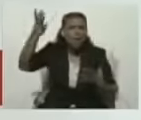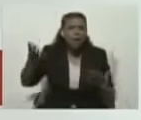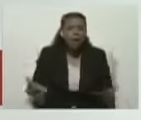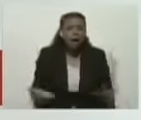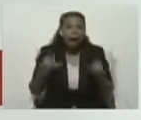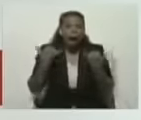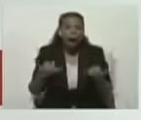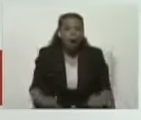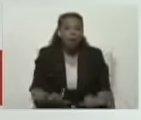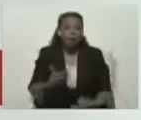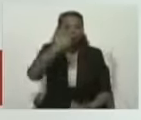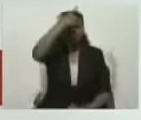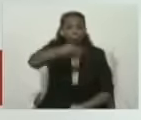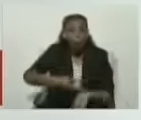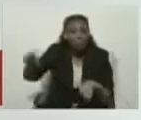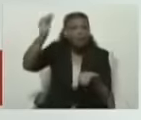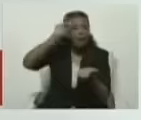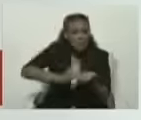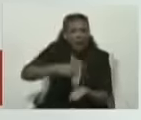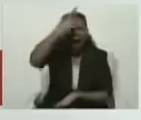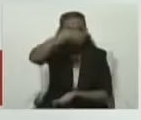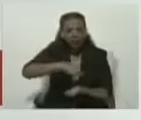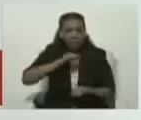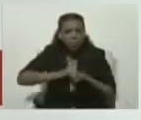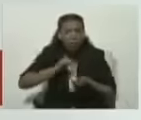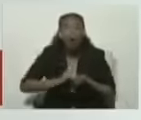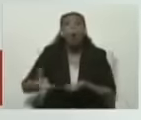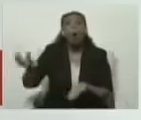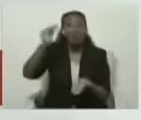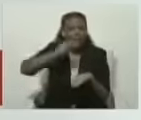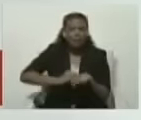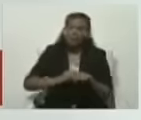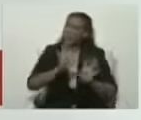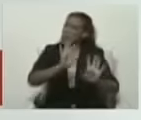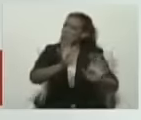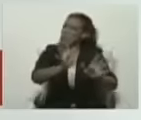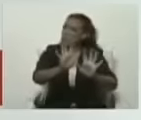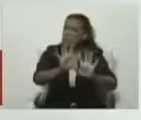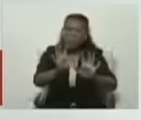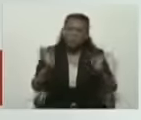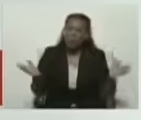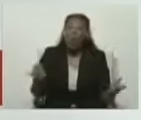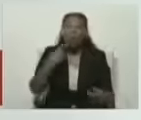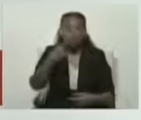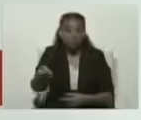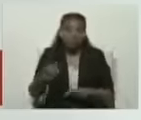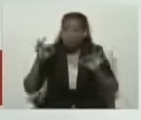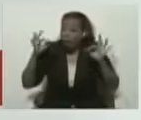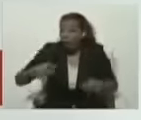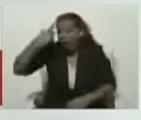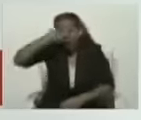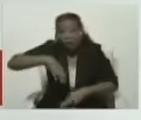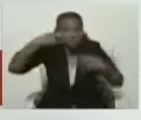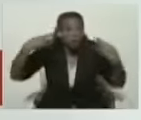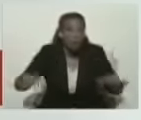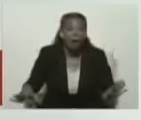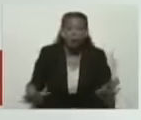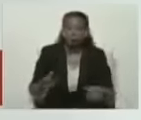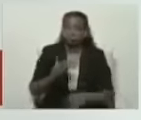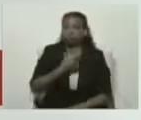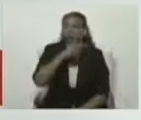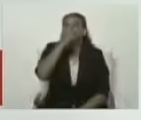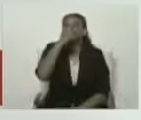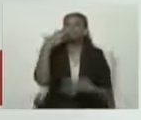ahora van a lo mismo. A lo mismo. No, no es necesario. Lo han dicho. Esta barbaridad la han